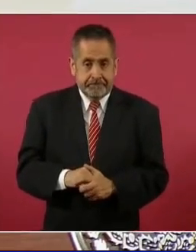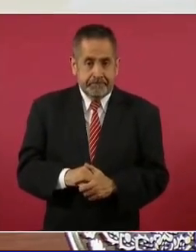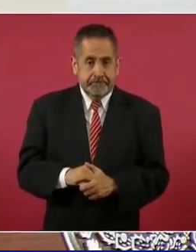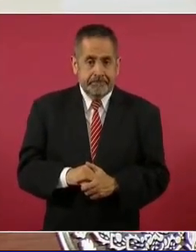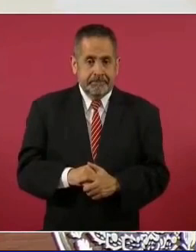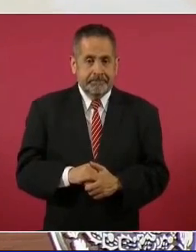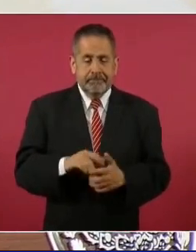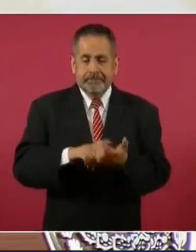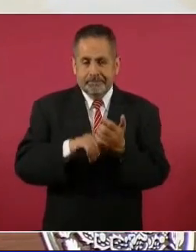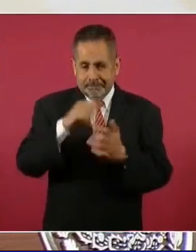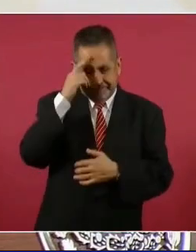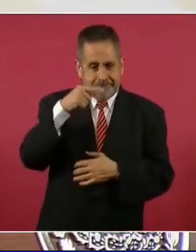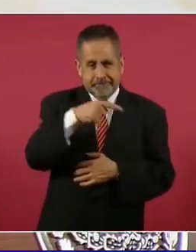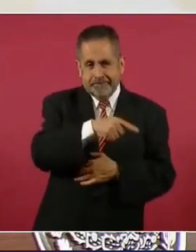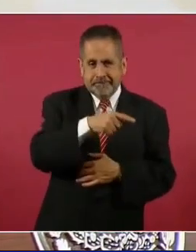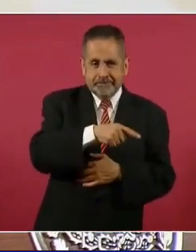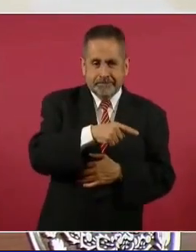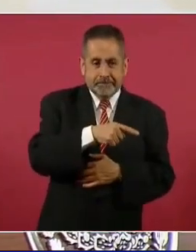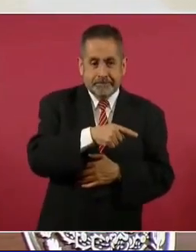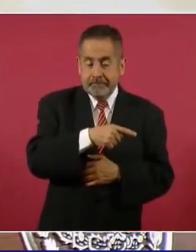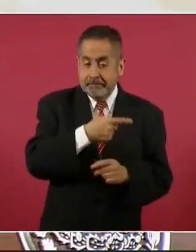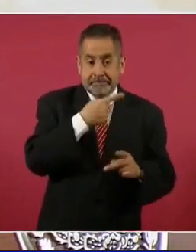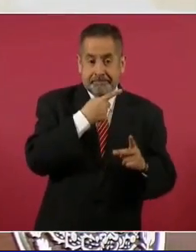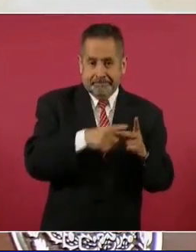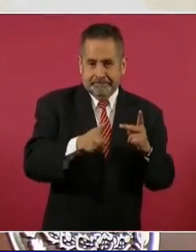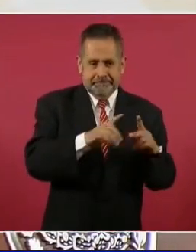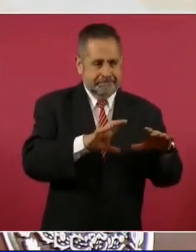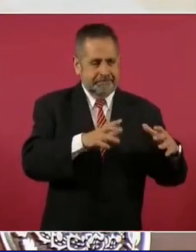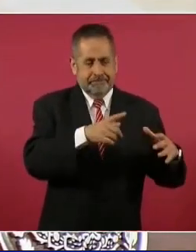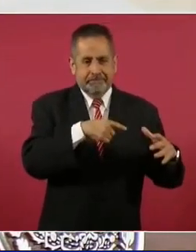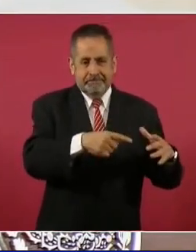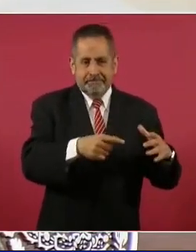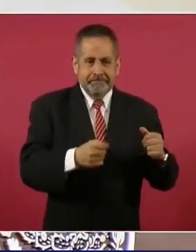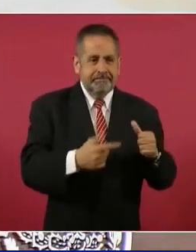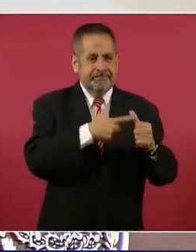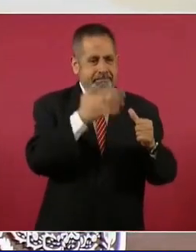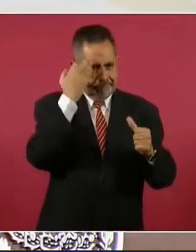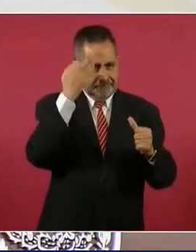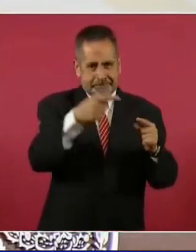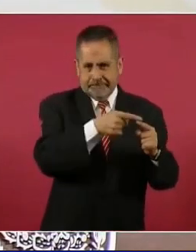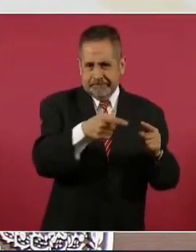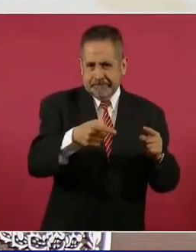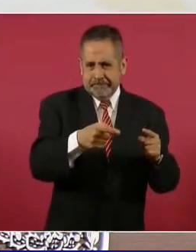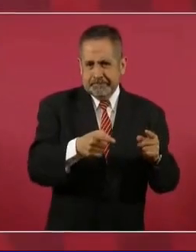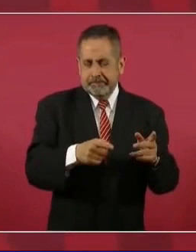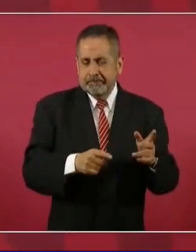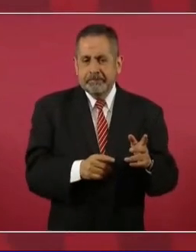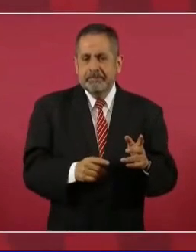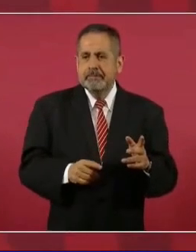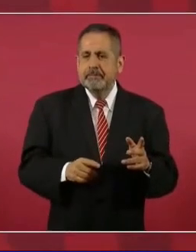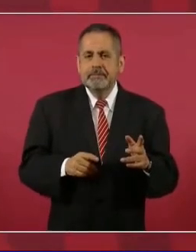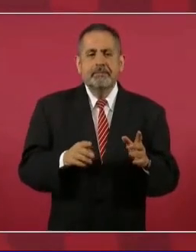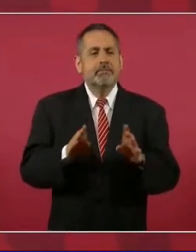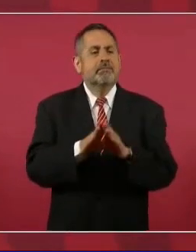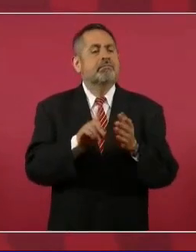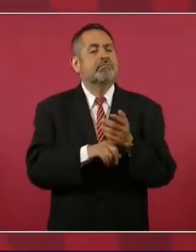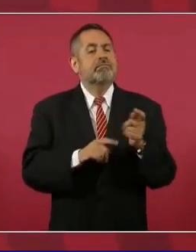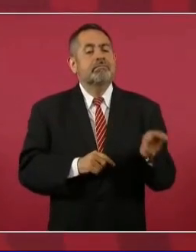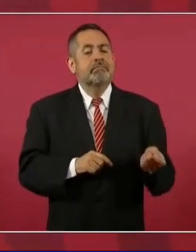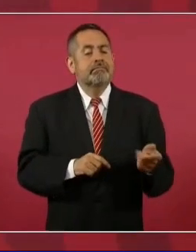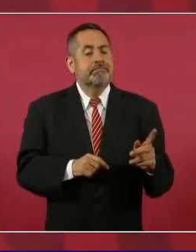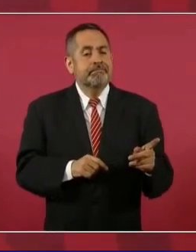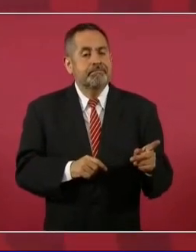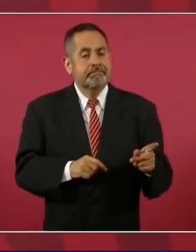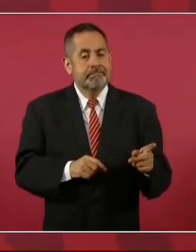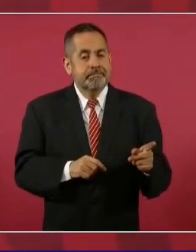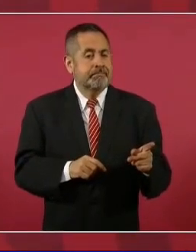en el primer momento, la primera etapa, que fue la de la